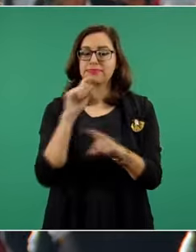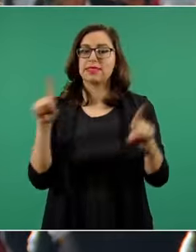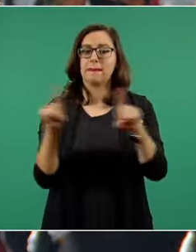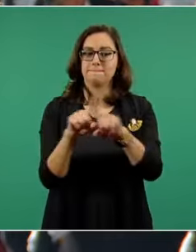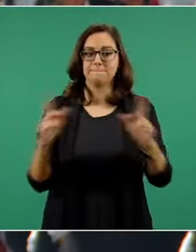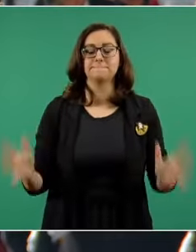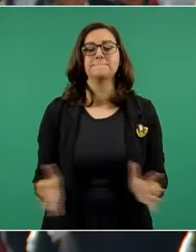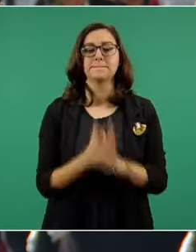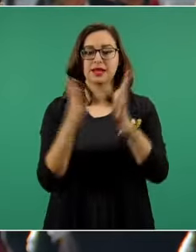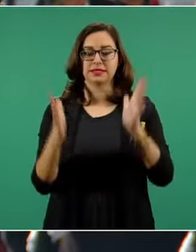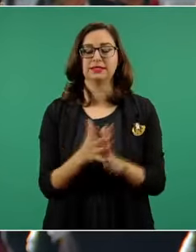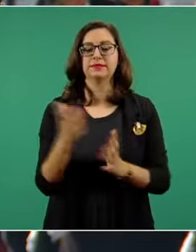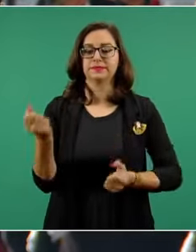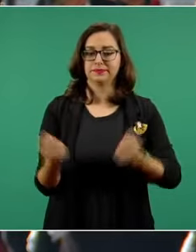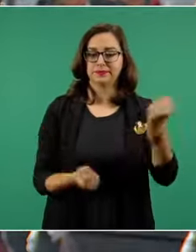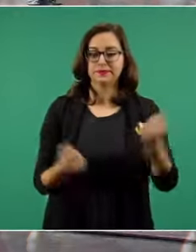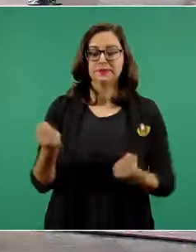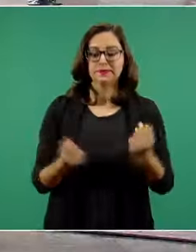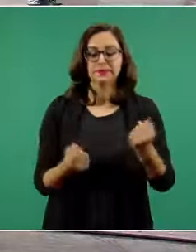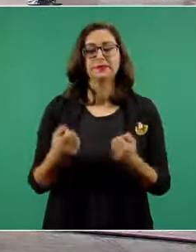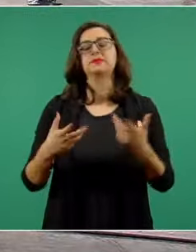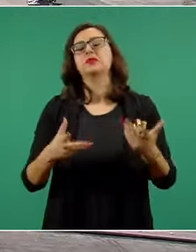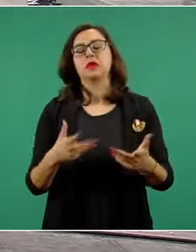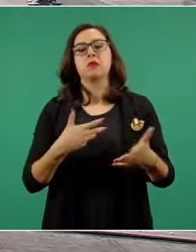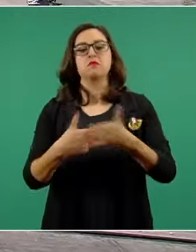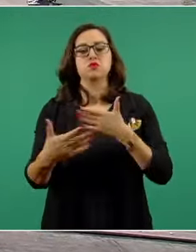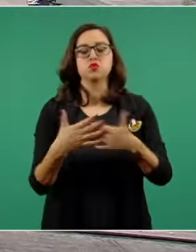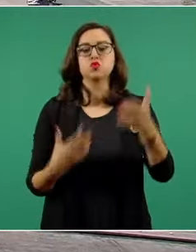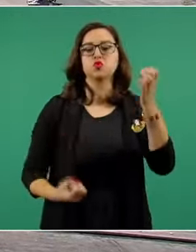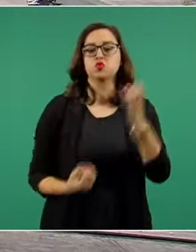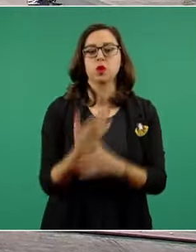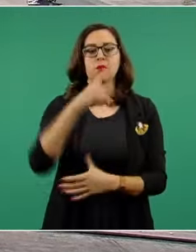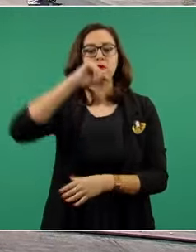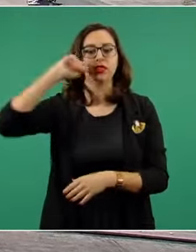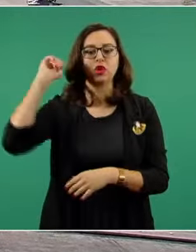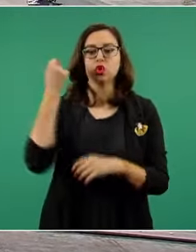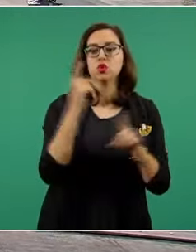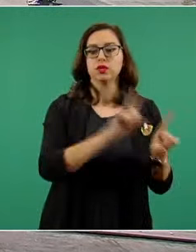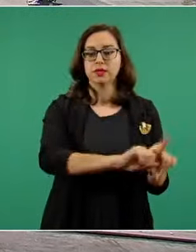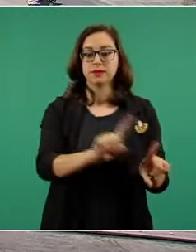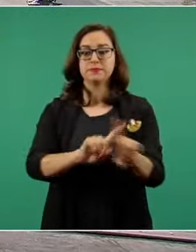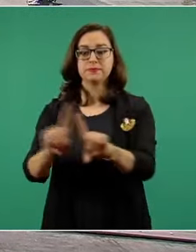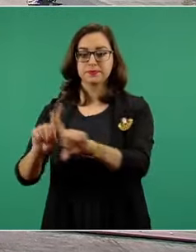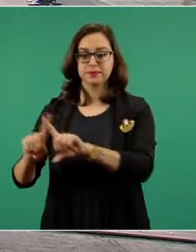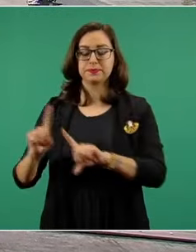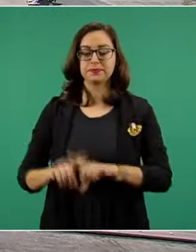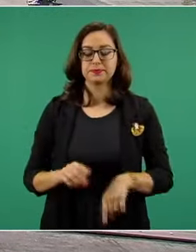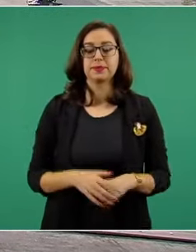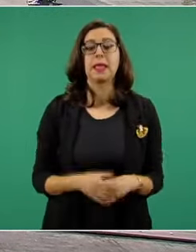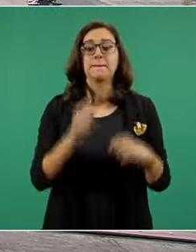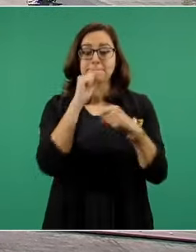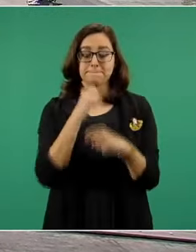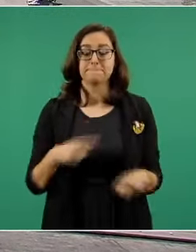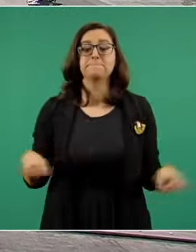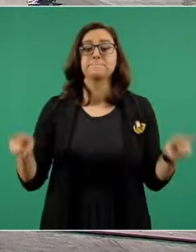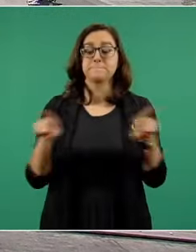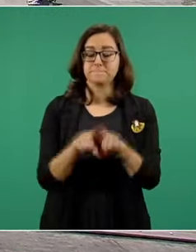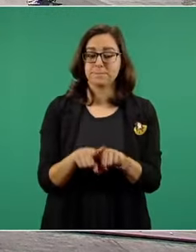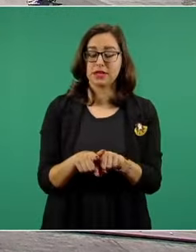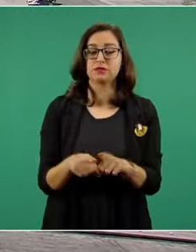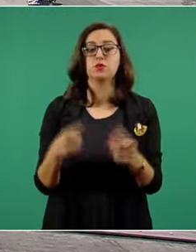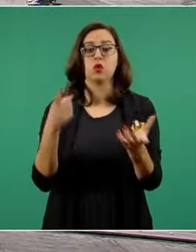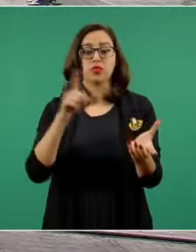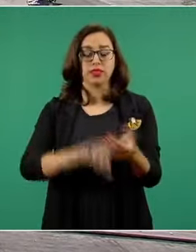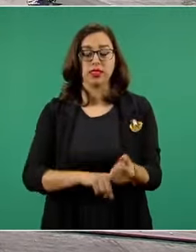contingente terrestre que incluye personal y tecnología de vanguardia necesarios para el cumplimiento de sus misiones. Además, como parte del